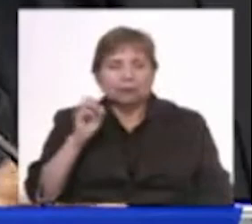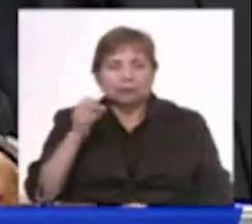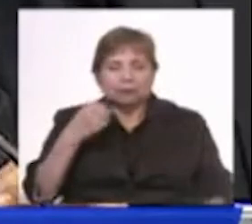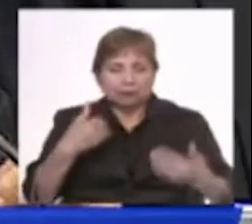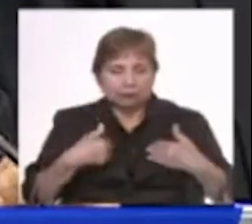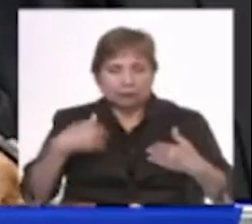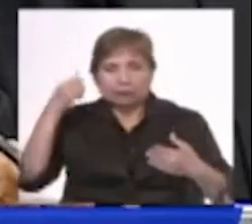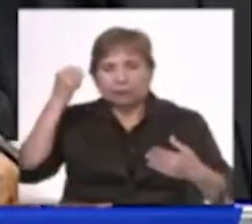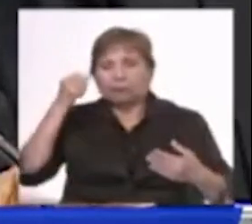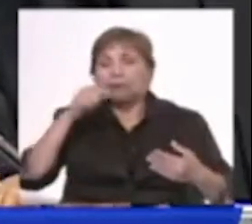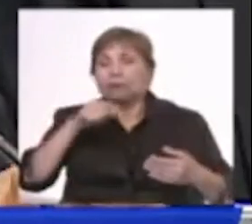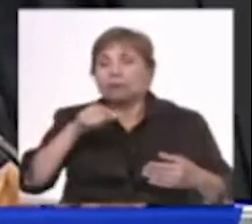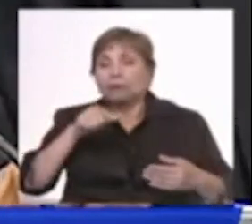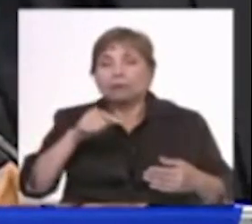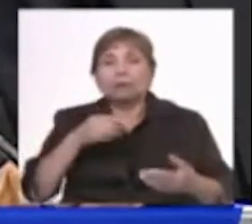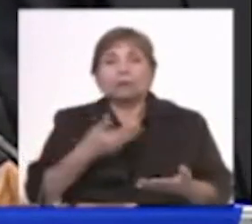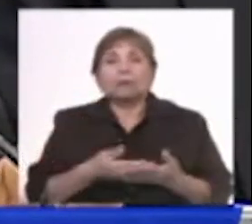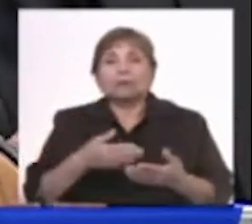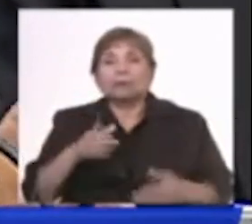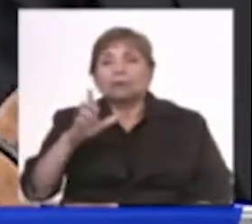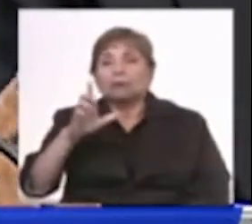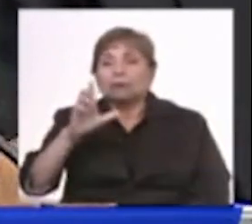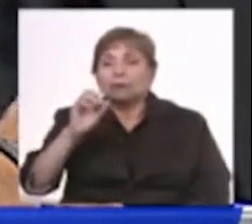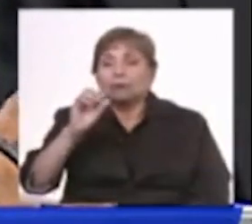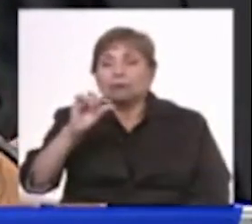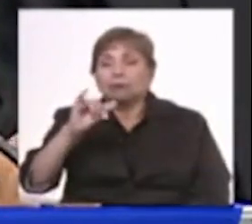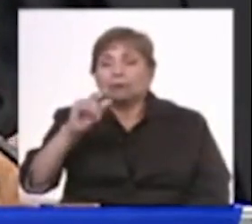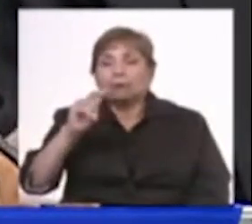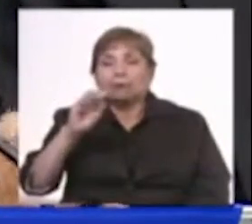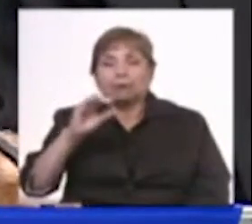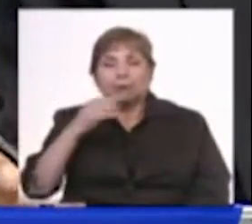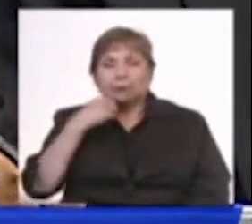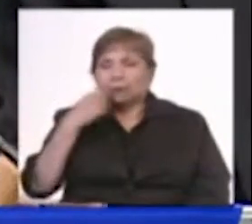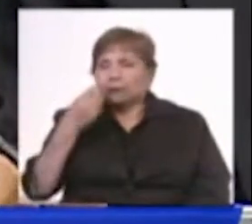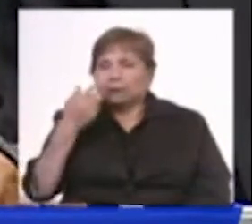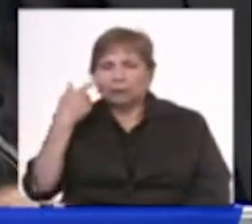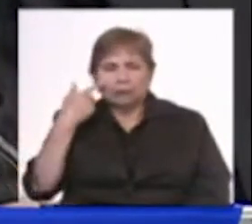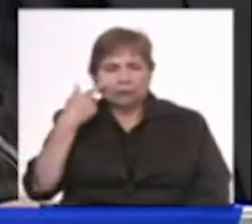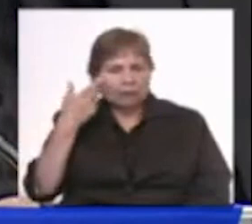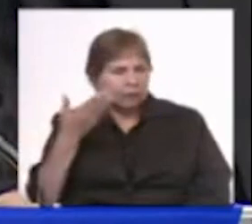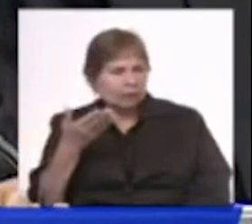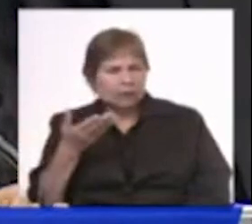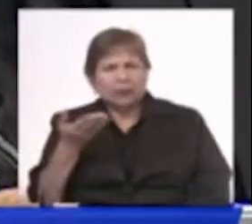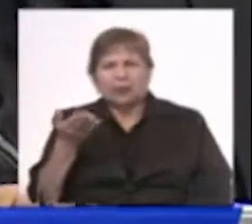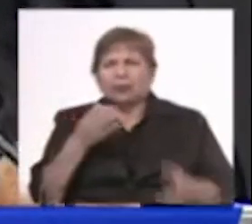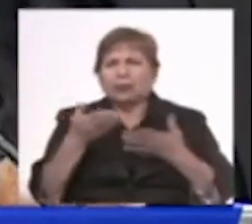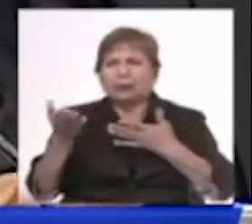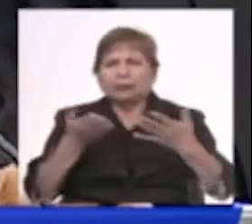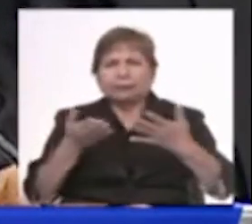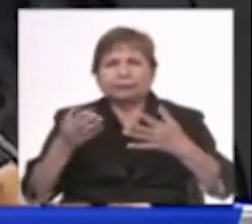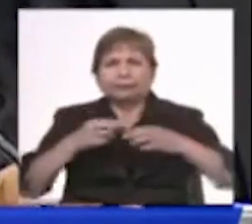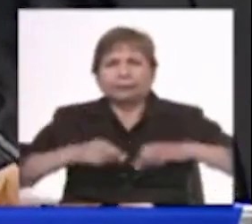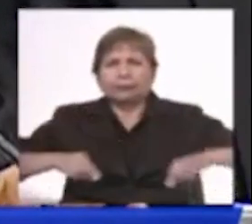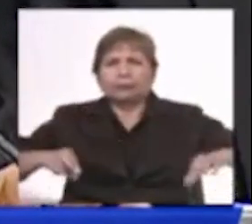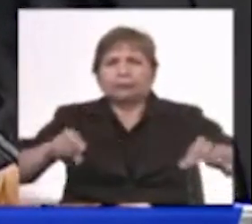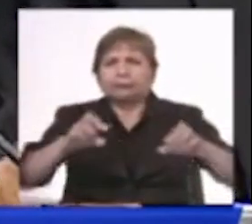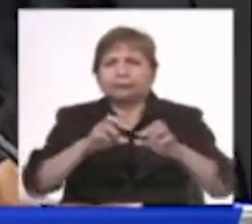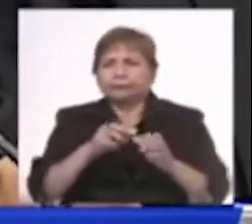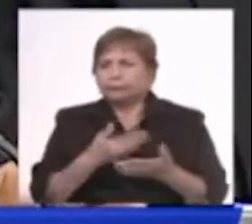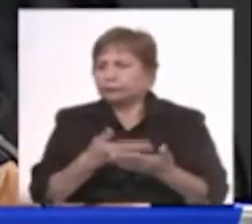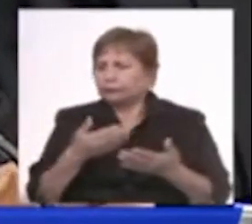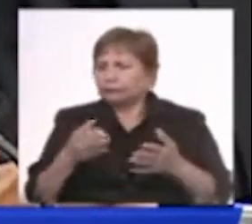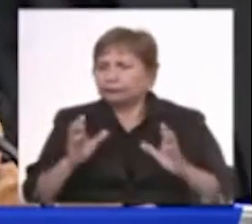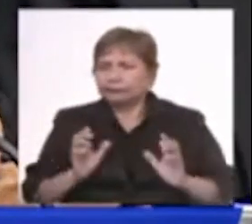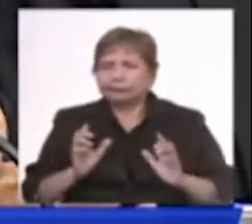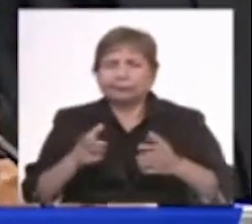tienen derecho a participar. En ese caso, Logística hace de conocimiento del área usuaria, que era el servicios parlamentarios. Y